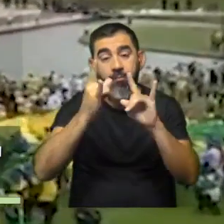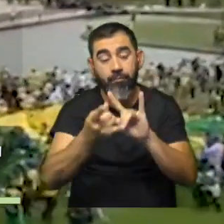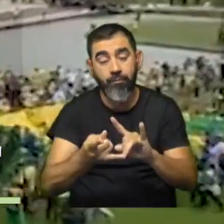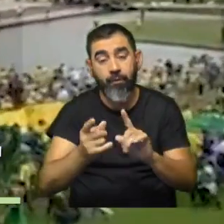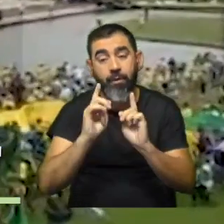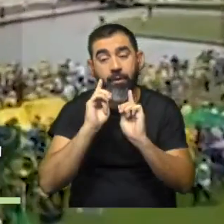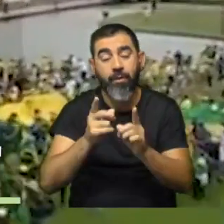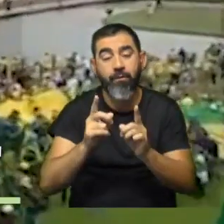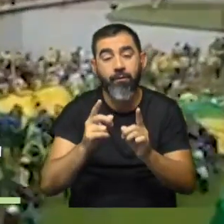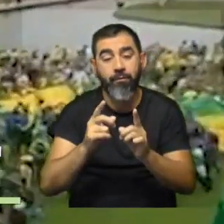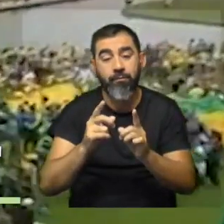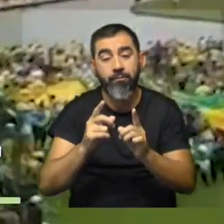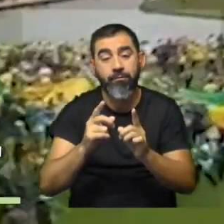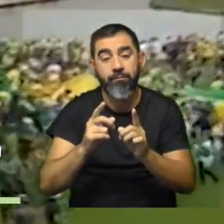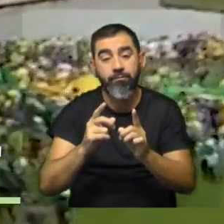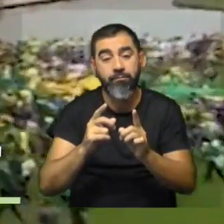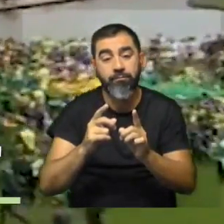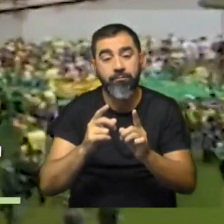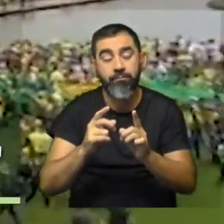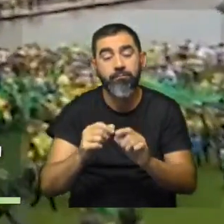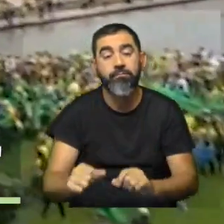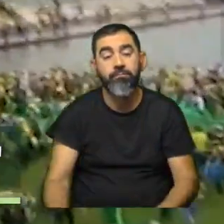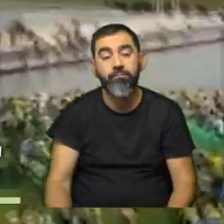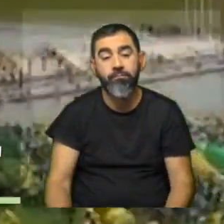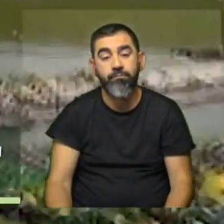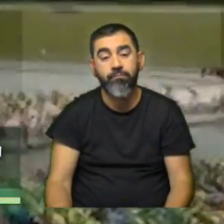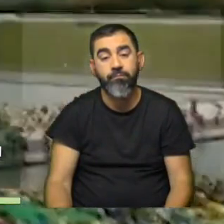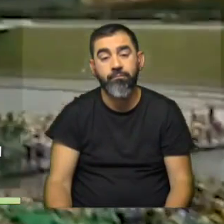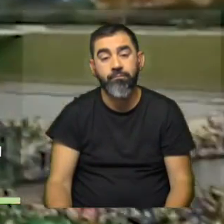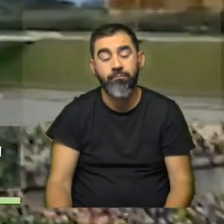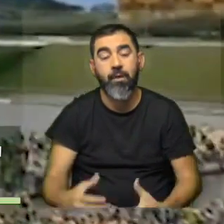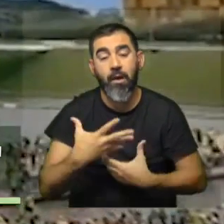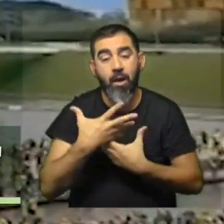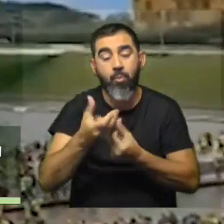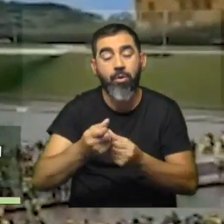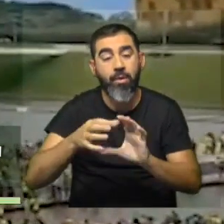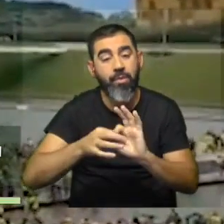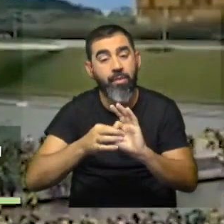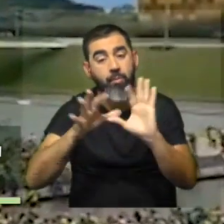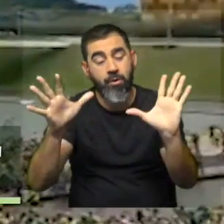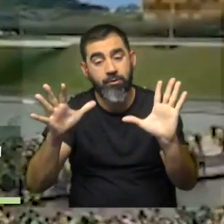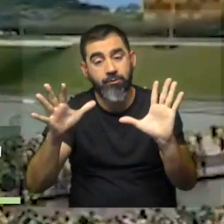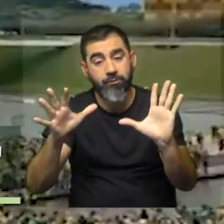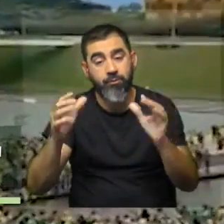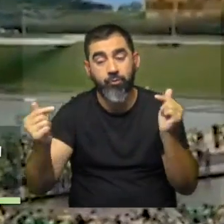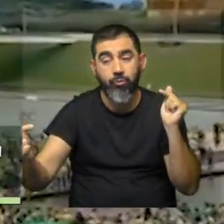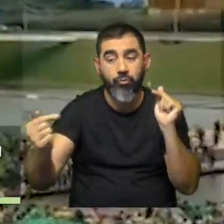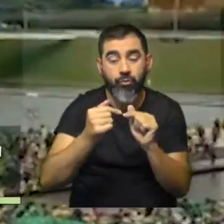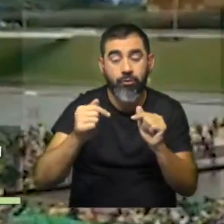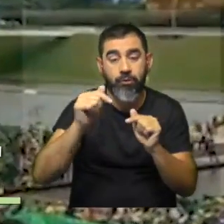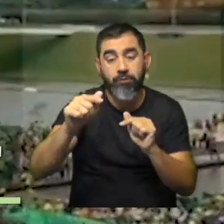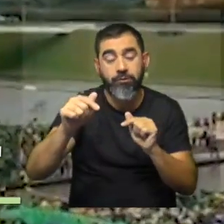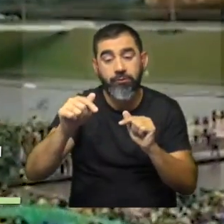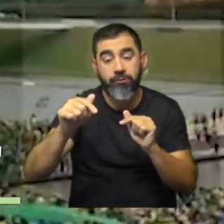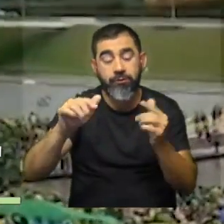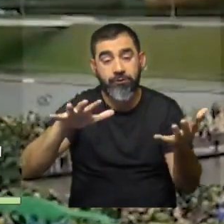que ubicarse nítidamente a favor de la democracia, contra este tipo